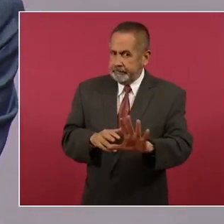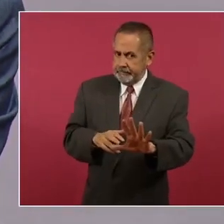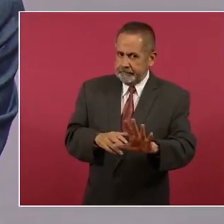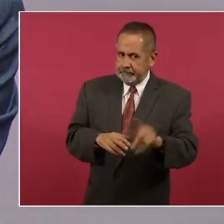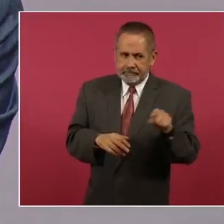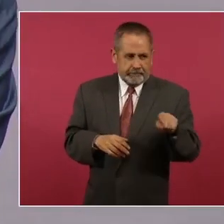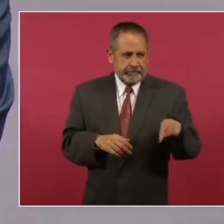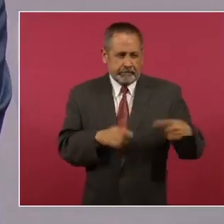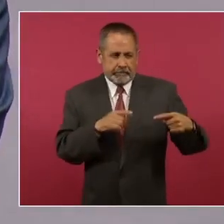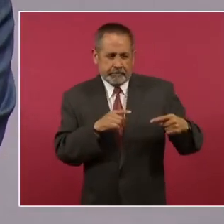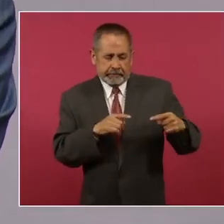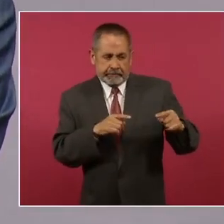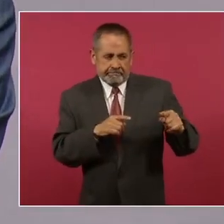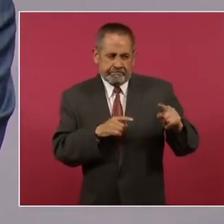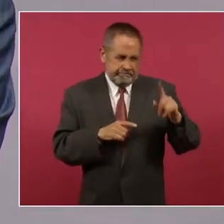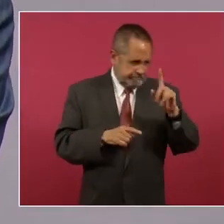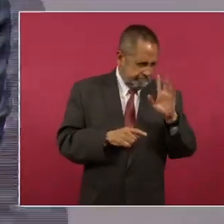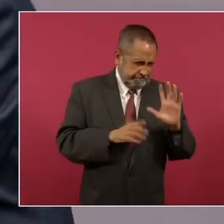que sobreestimarla,